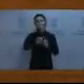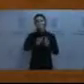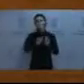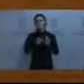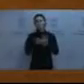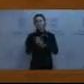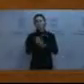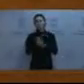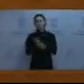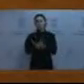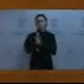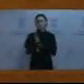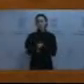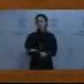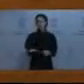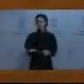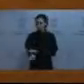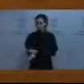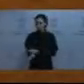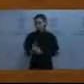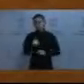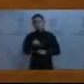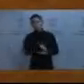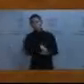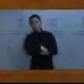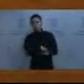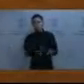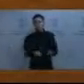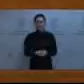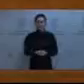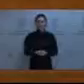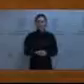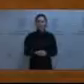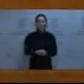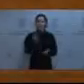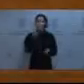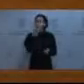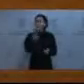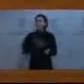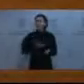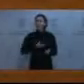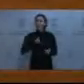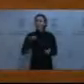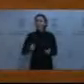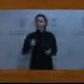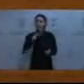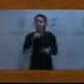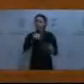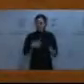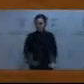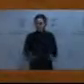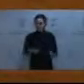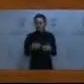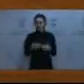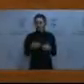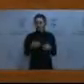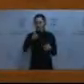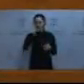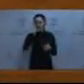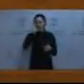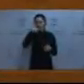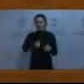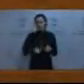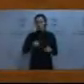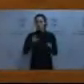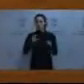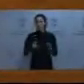habríamos sancionado? Tengo mis serias dudas, ¿no? Por ejemplo, un alcalde que a día de hoy, pues bueno, de este propio año, pues tiene varios años,